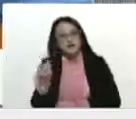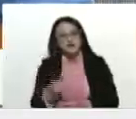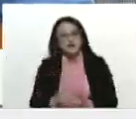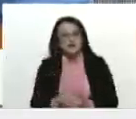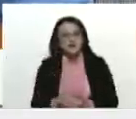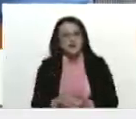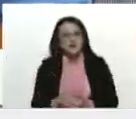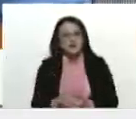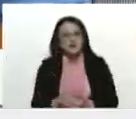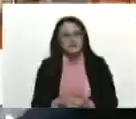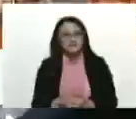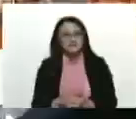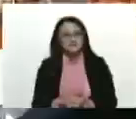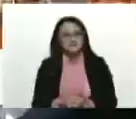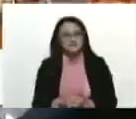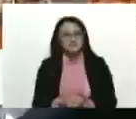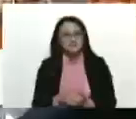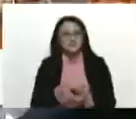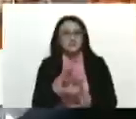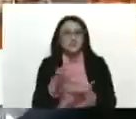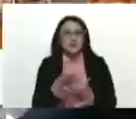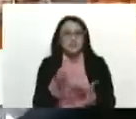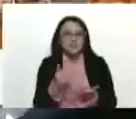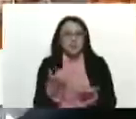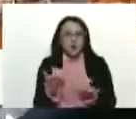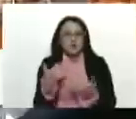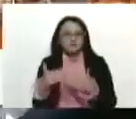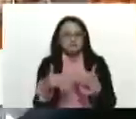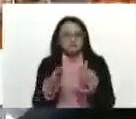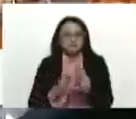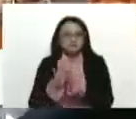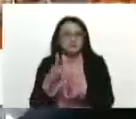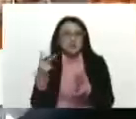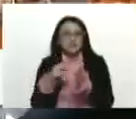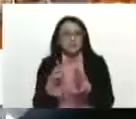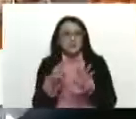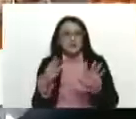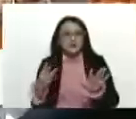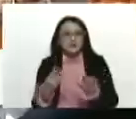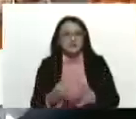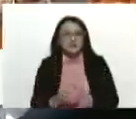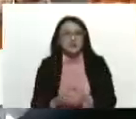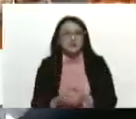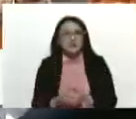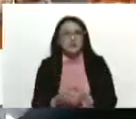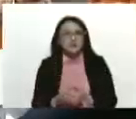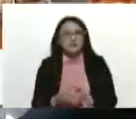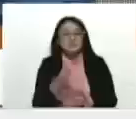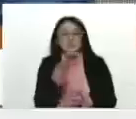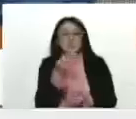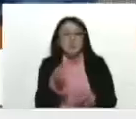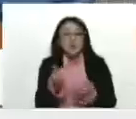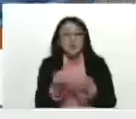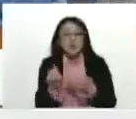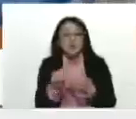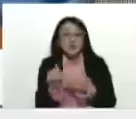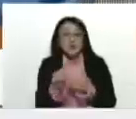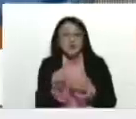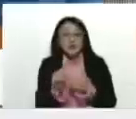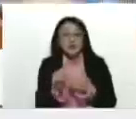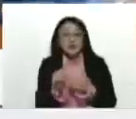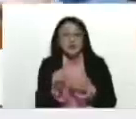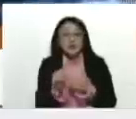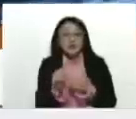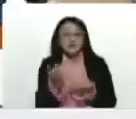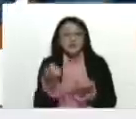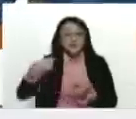por supuesto hay problema No pero también grandes avances 2018 si no hay Divisas tienes que ir